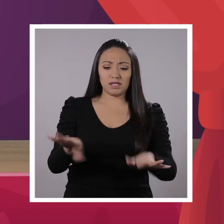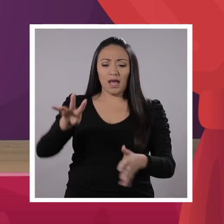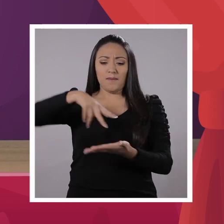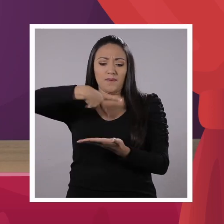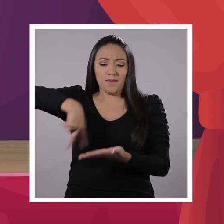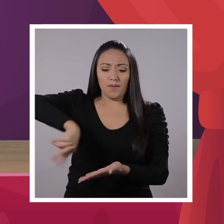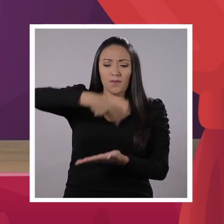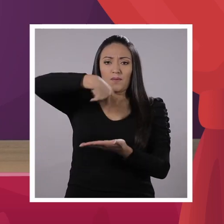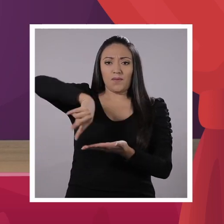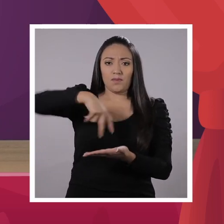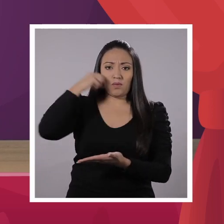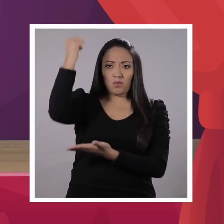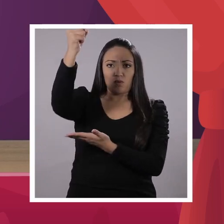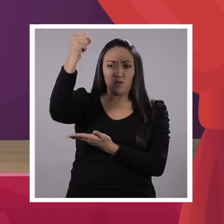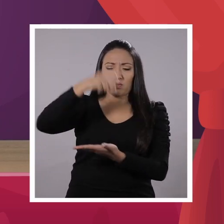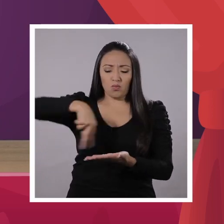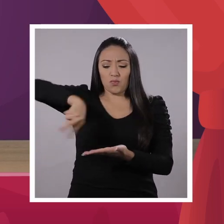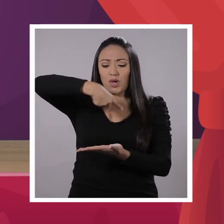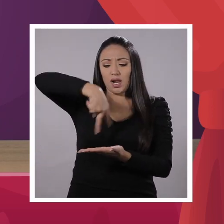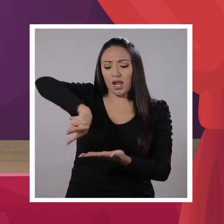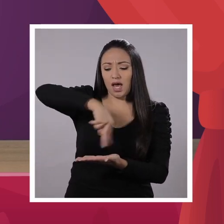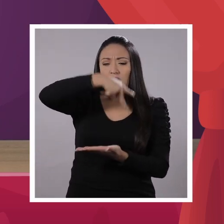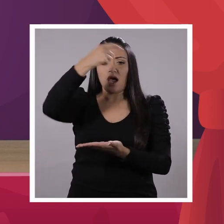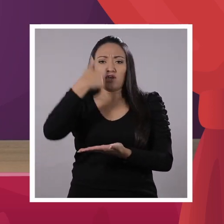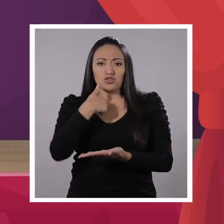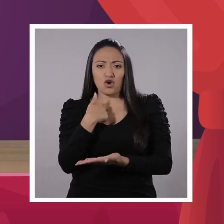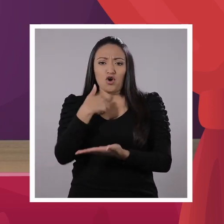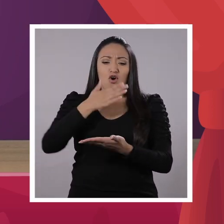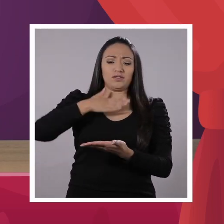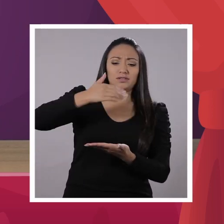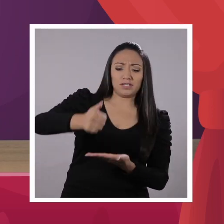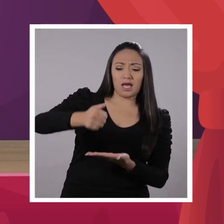ya bailando. ¡Sí! ¡Síguelo!